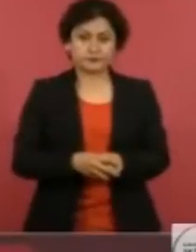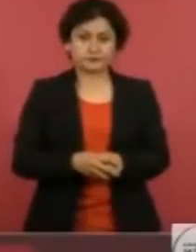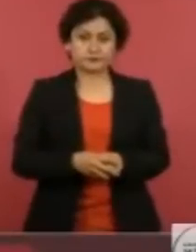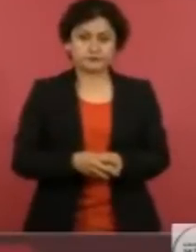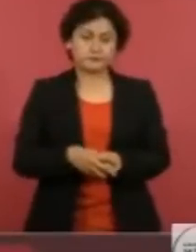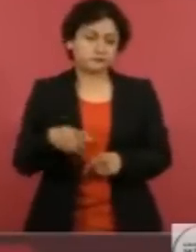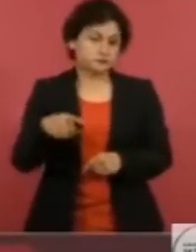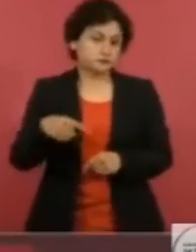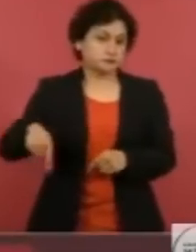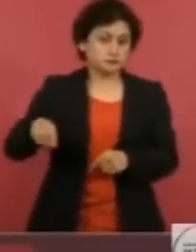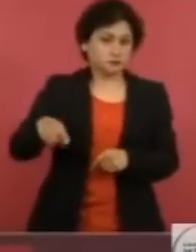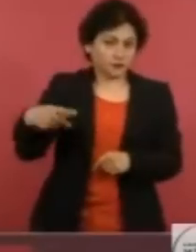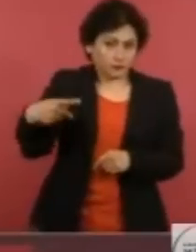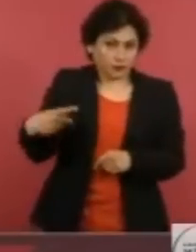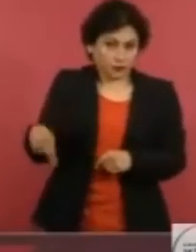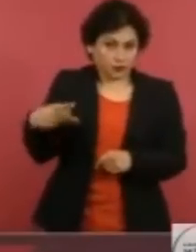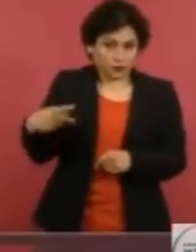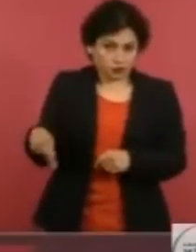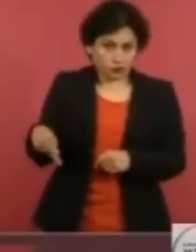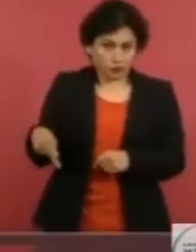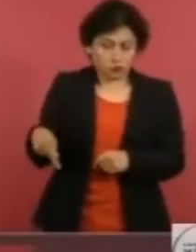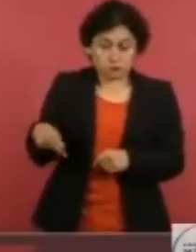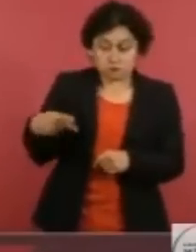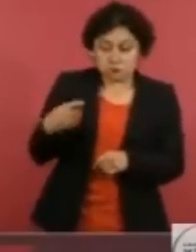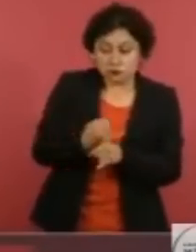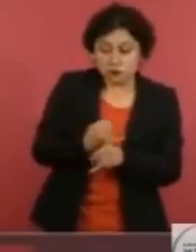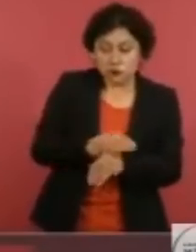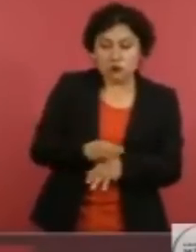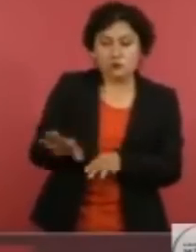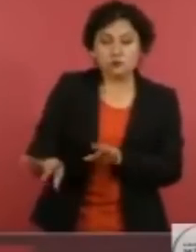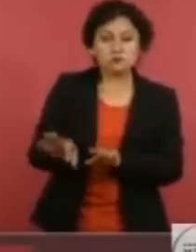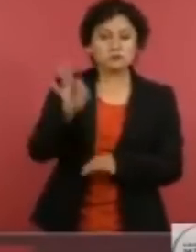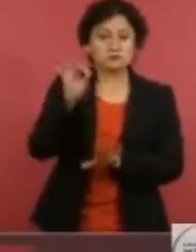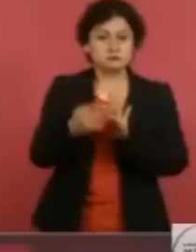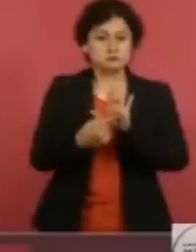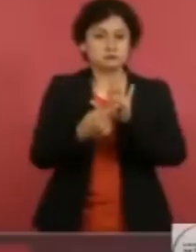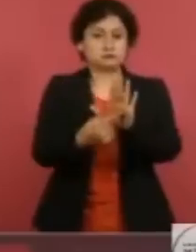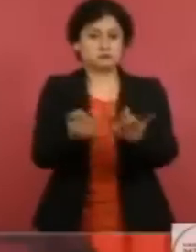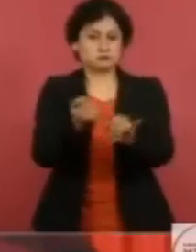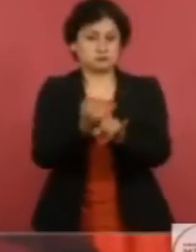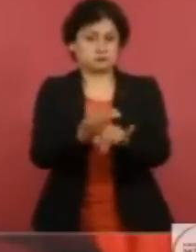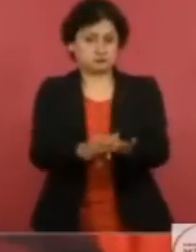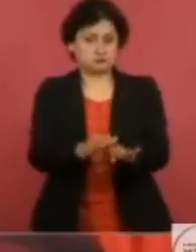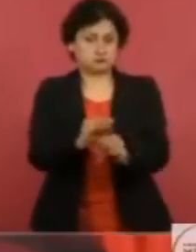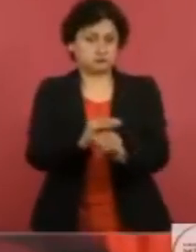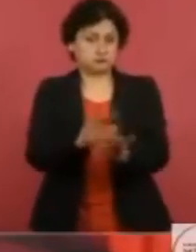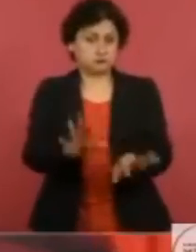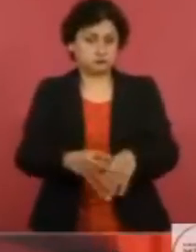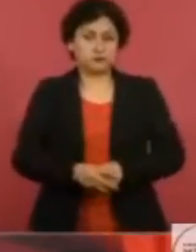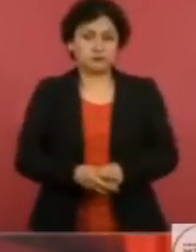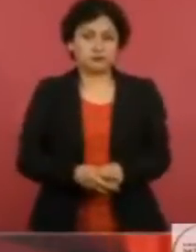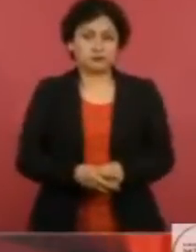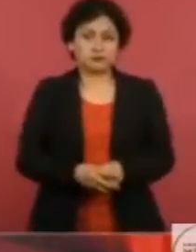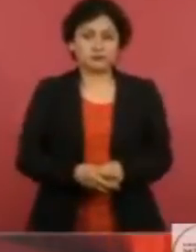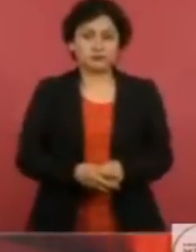Ellos pueden informar sobre este asunto.